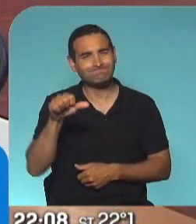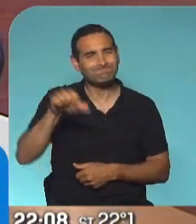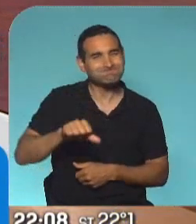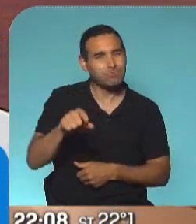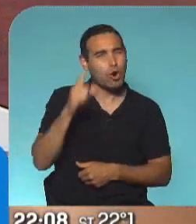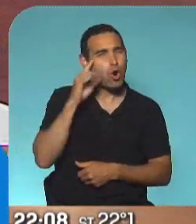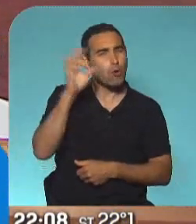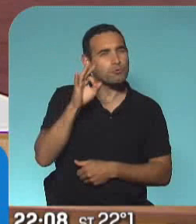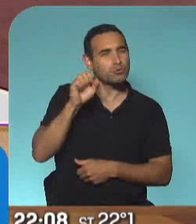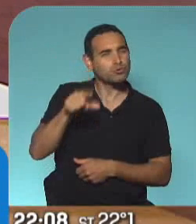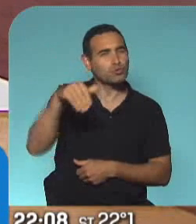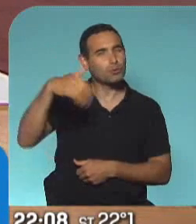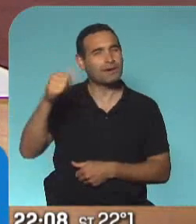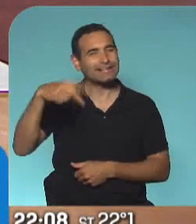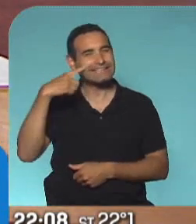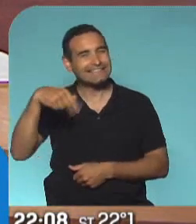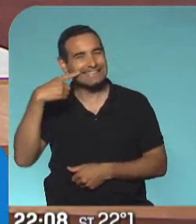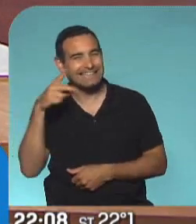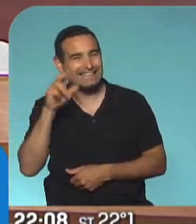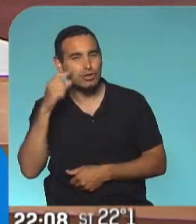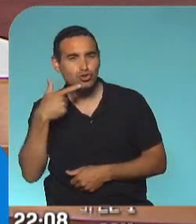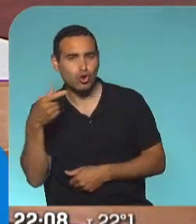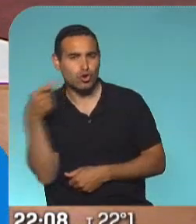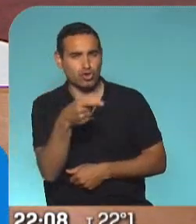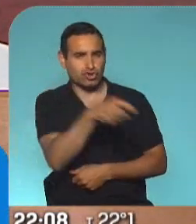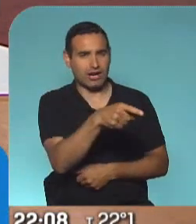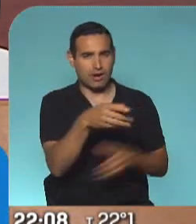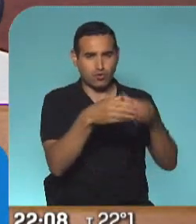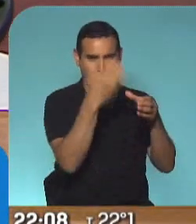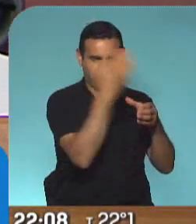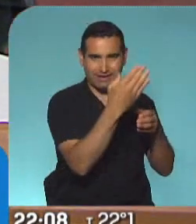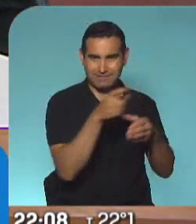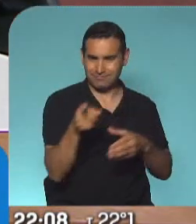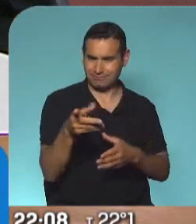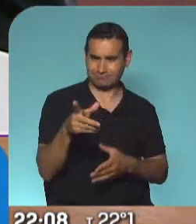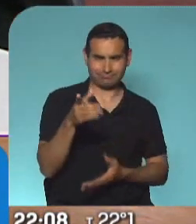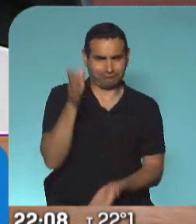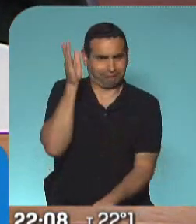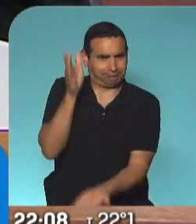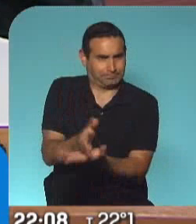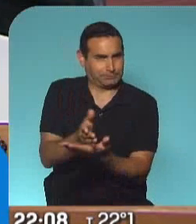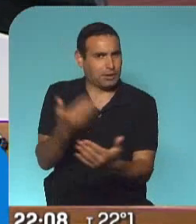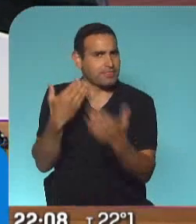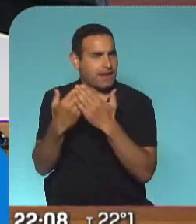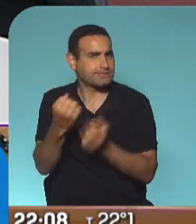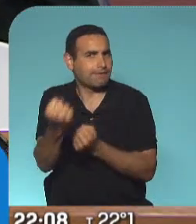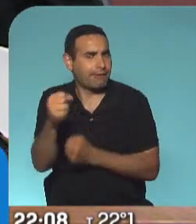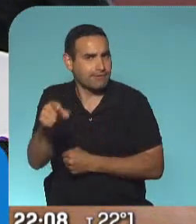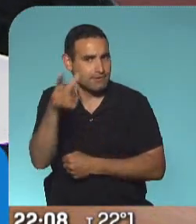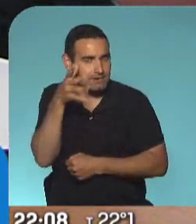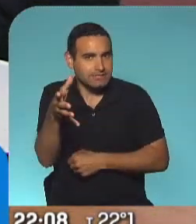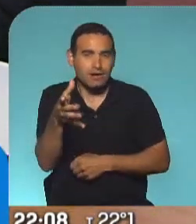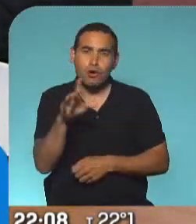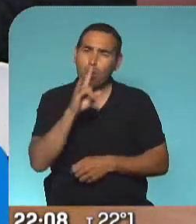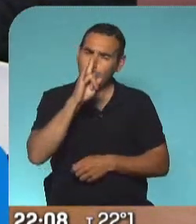las opiniones de Manini Ríos contra el Frente Amplio, porque lo ubicó en una radicalización hacia la ultraderecha en un Uruguay que tiende